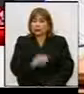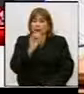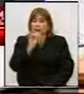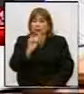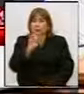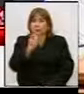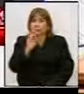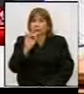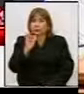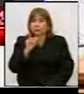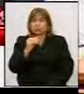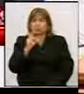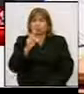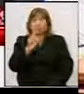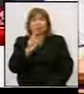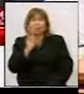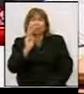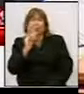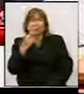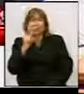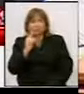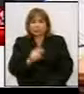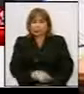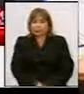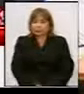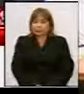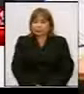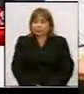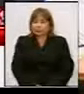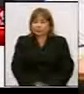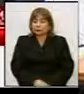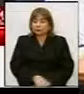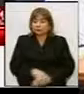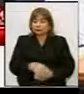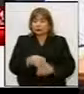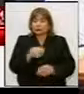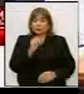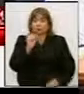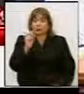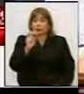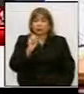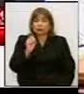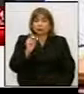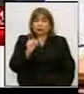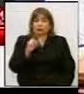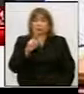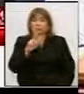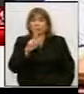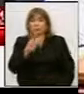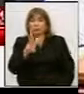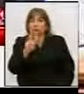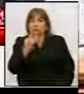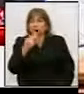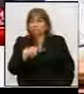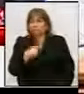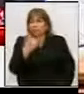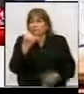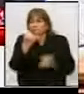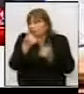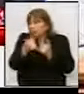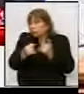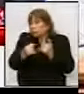EIRL, 26 millones. Agrícola Los Médanos, Sociedad Anónima, 23 millones. El último,